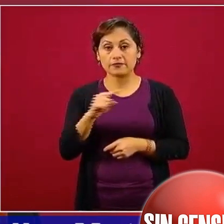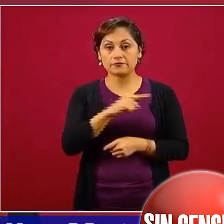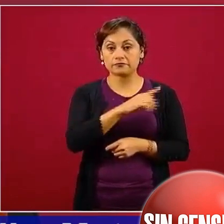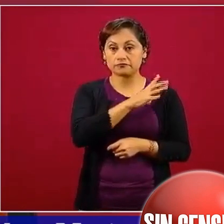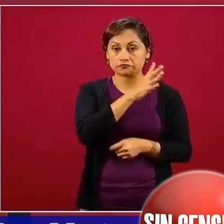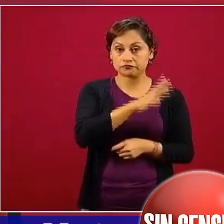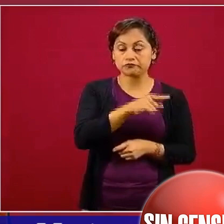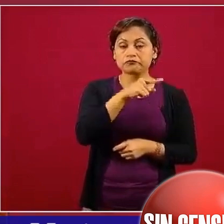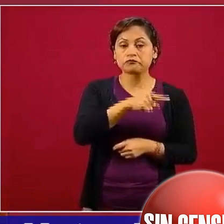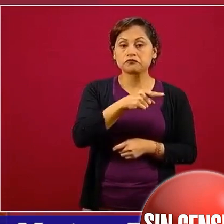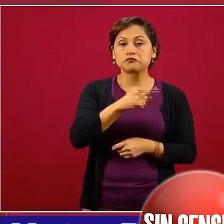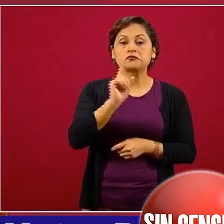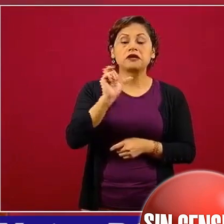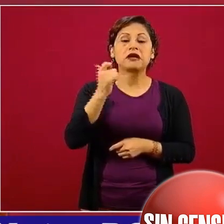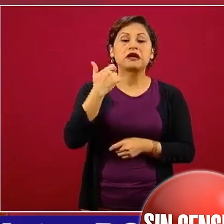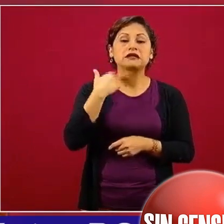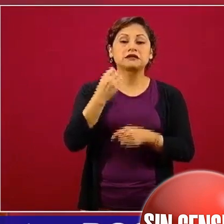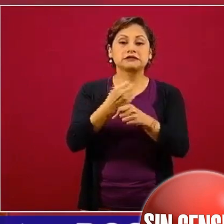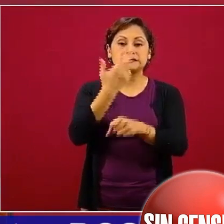secretario,